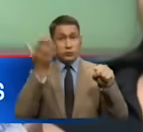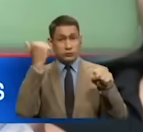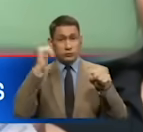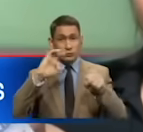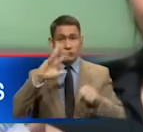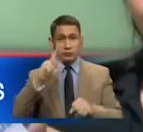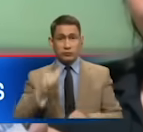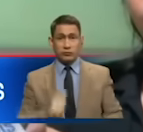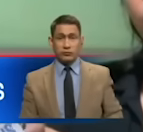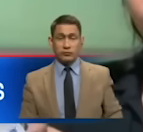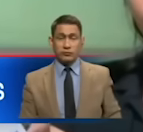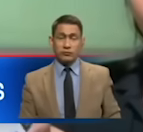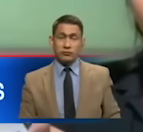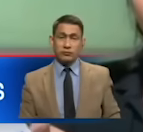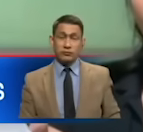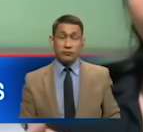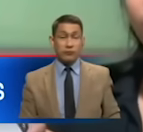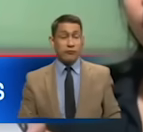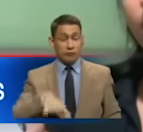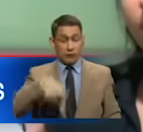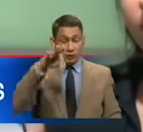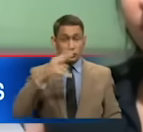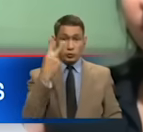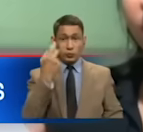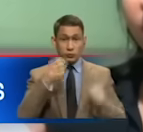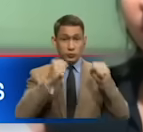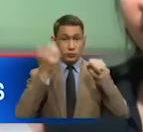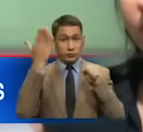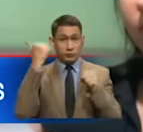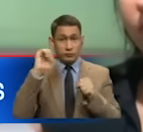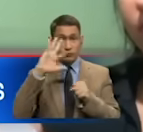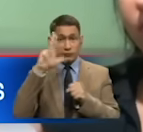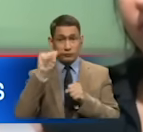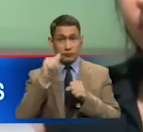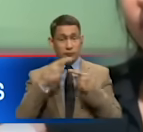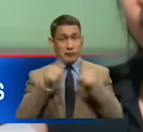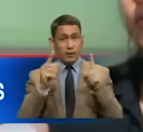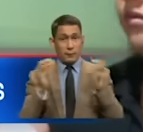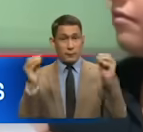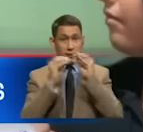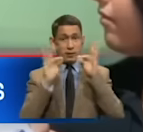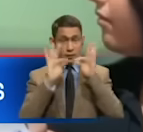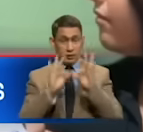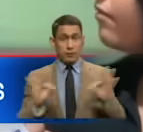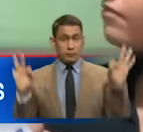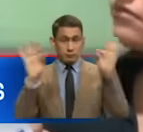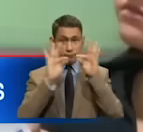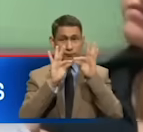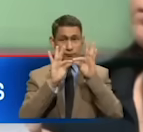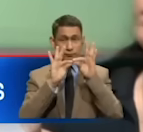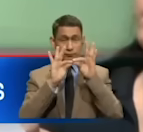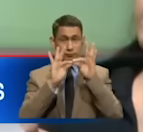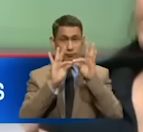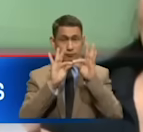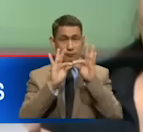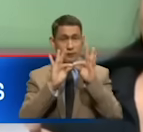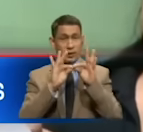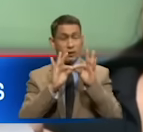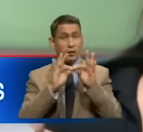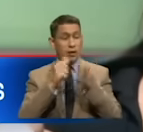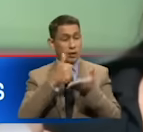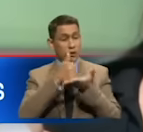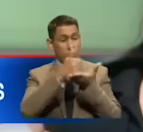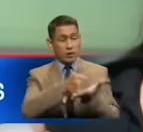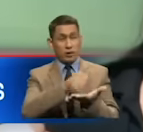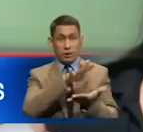Hemos recuperado dos motos robadas. Y lo más importante, estamos ganando la seguridad y la tranquilidad de la población